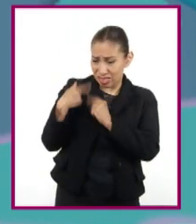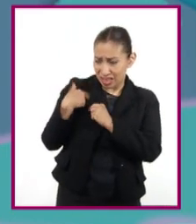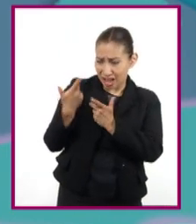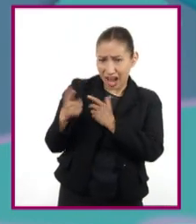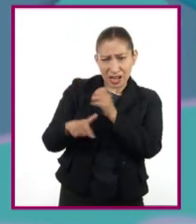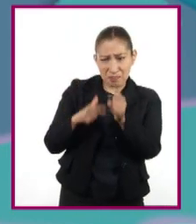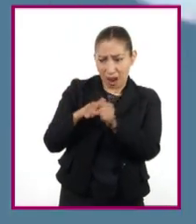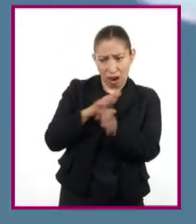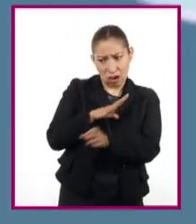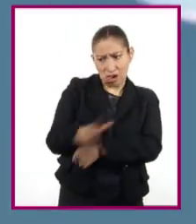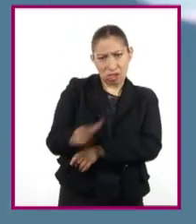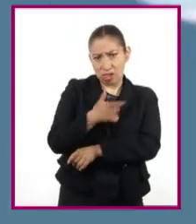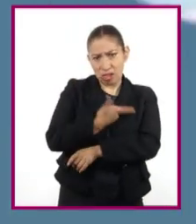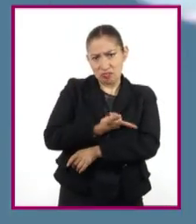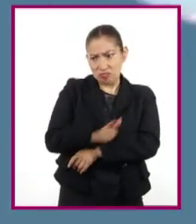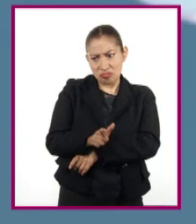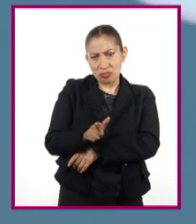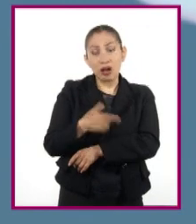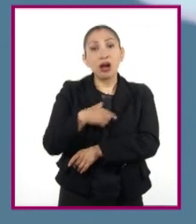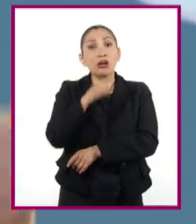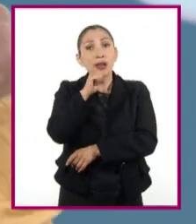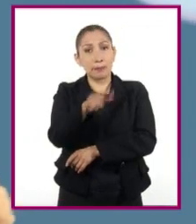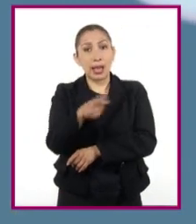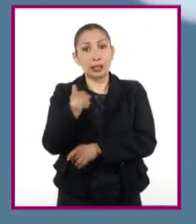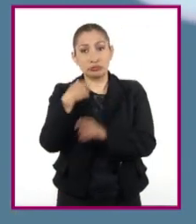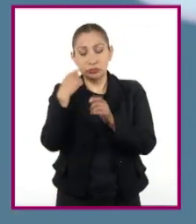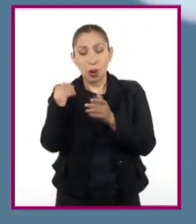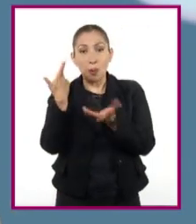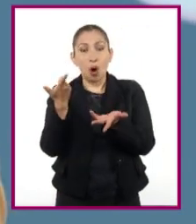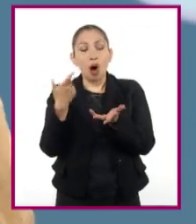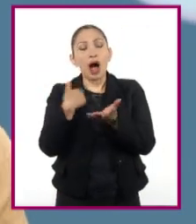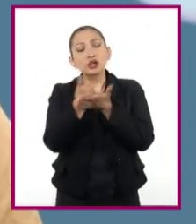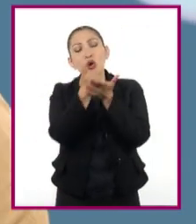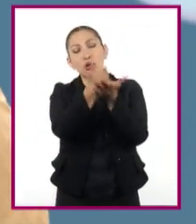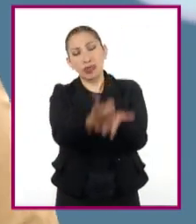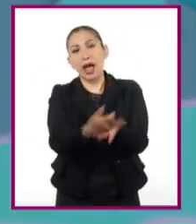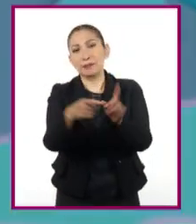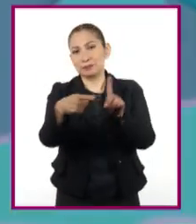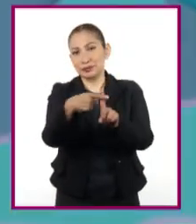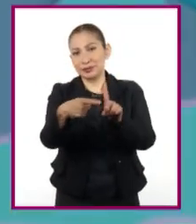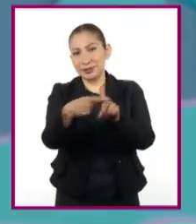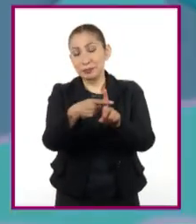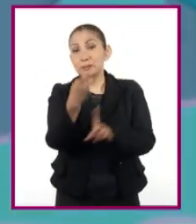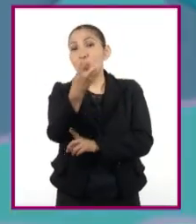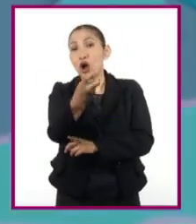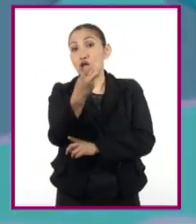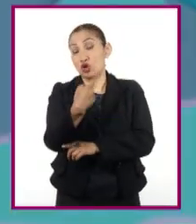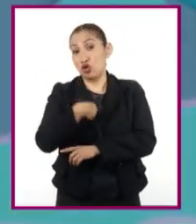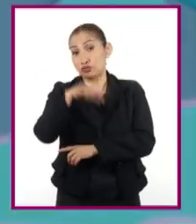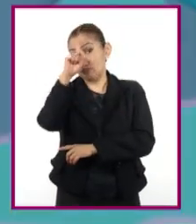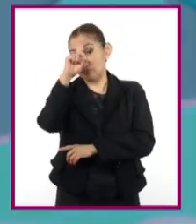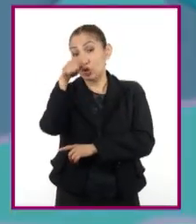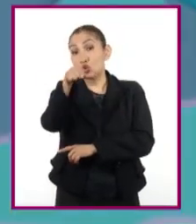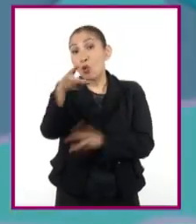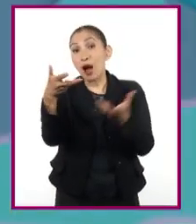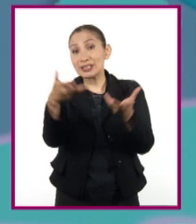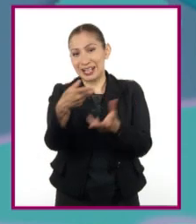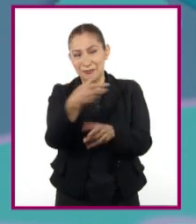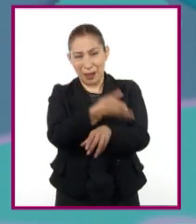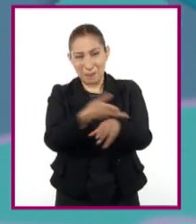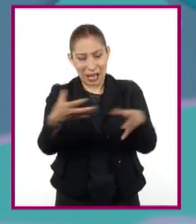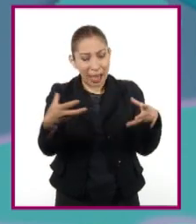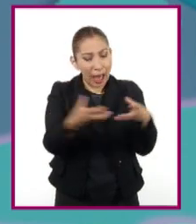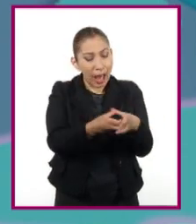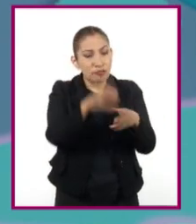de especies. Y ahora vamos a imprimir nuestra huella ambiental positiva. Para ello, les sugerimos elaborar en